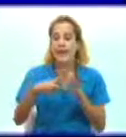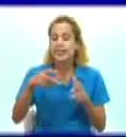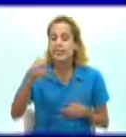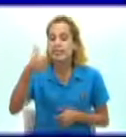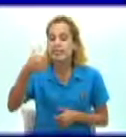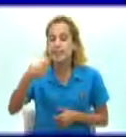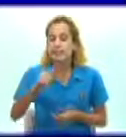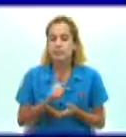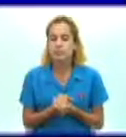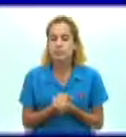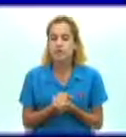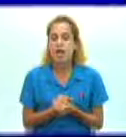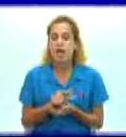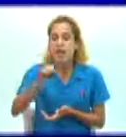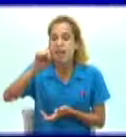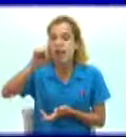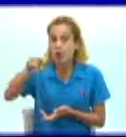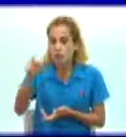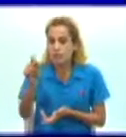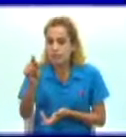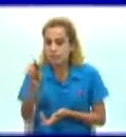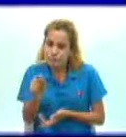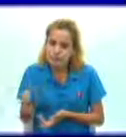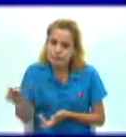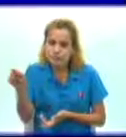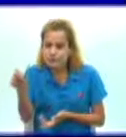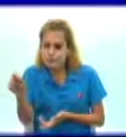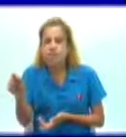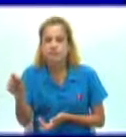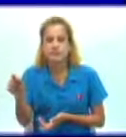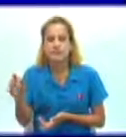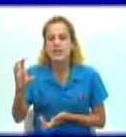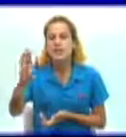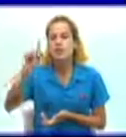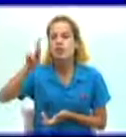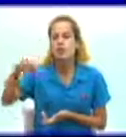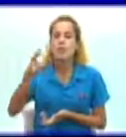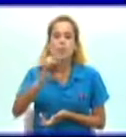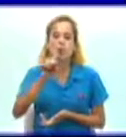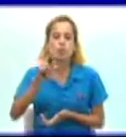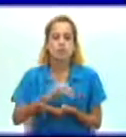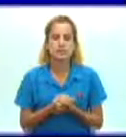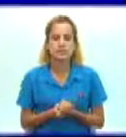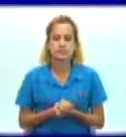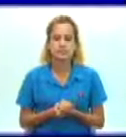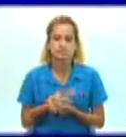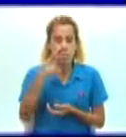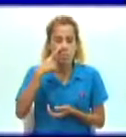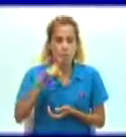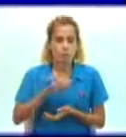0, corremos la coma un lugar hacia la izquierda, por lo tanto es igual a 0,11. Y por